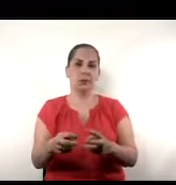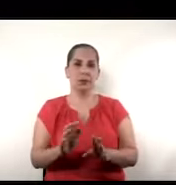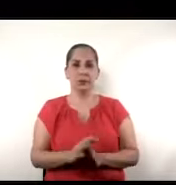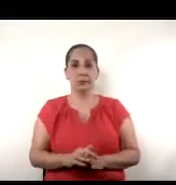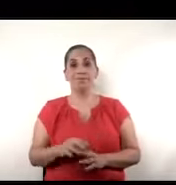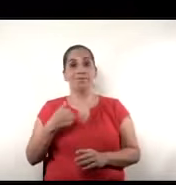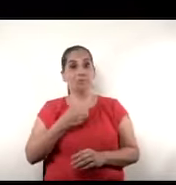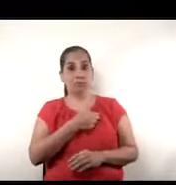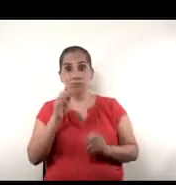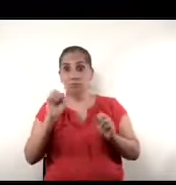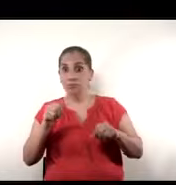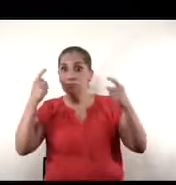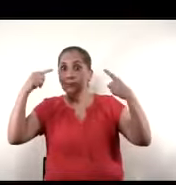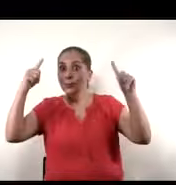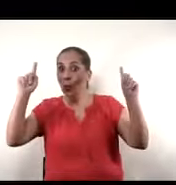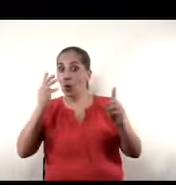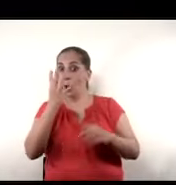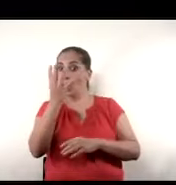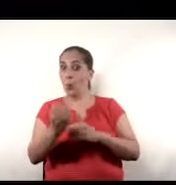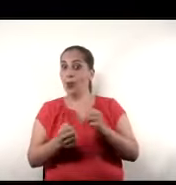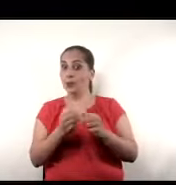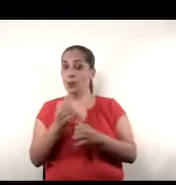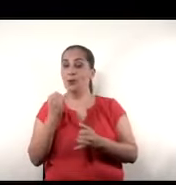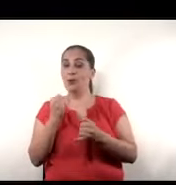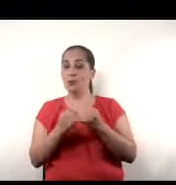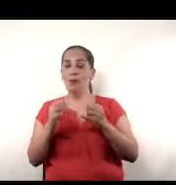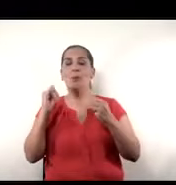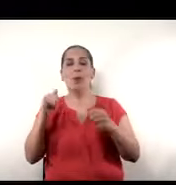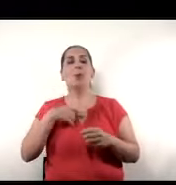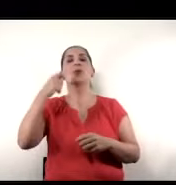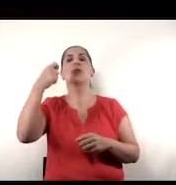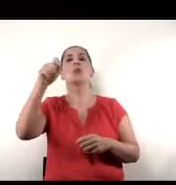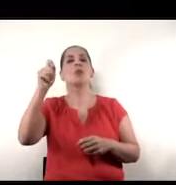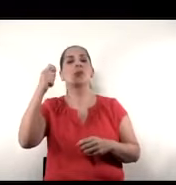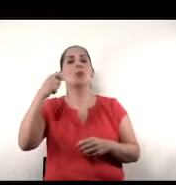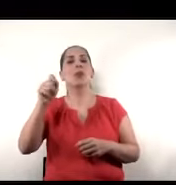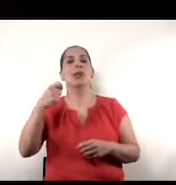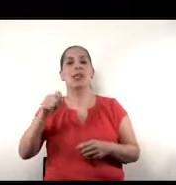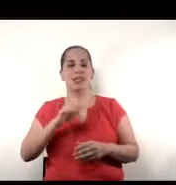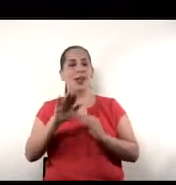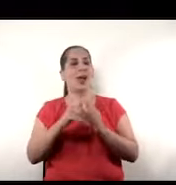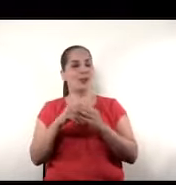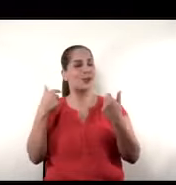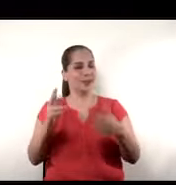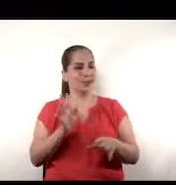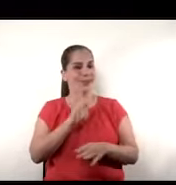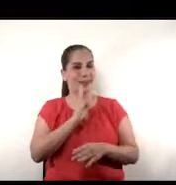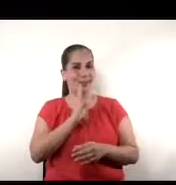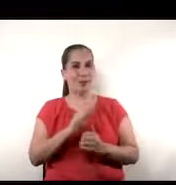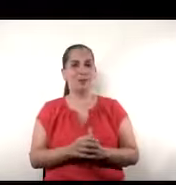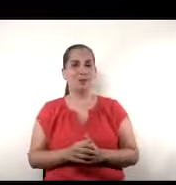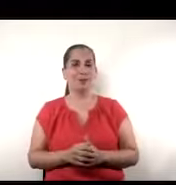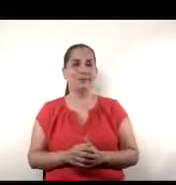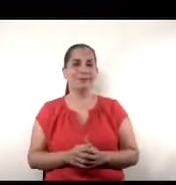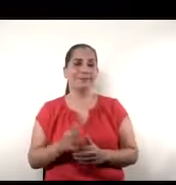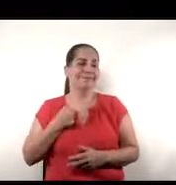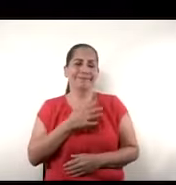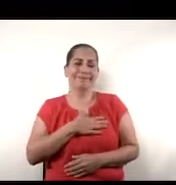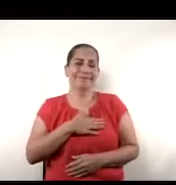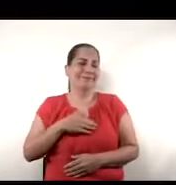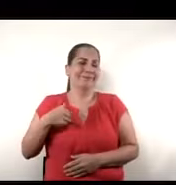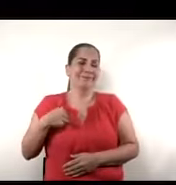Y si logramos eso, al cabo de los 4 años, le habremos puesto el check a todo esto que hemos hablado. Y me